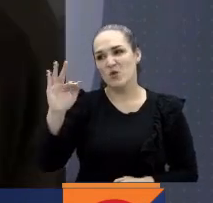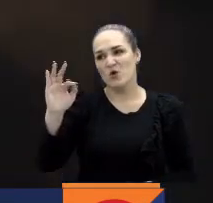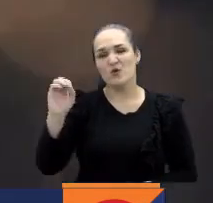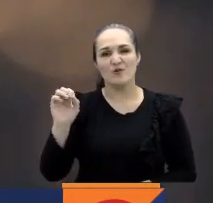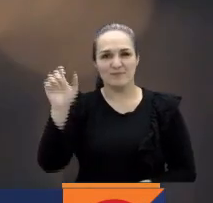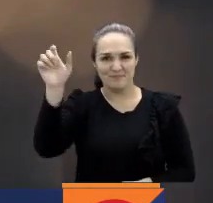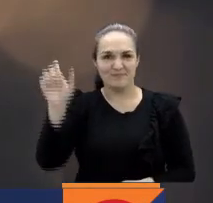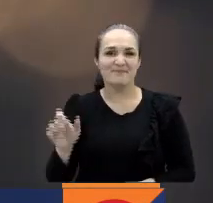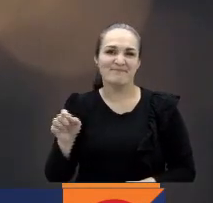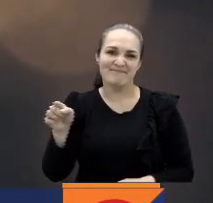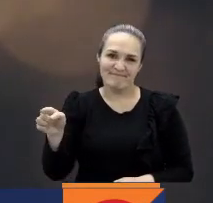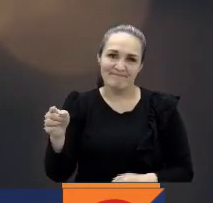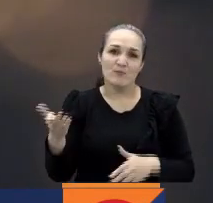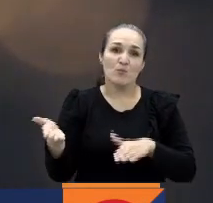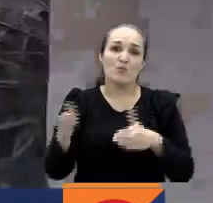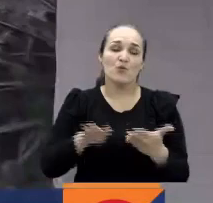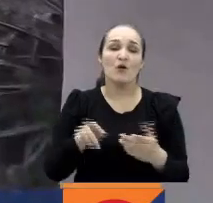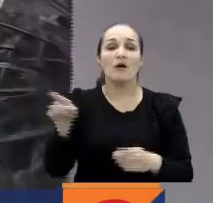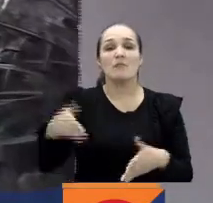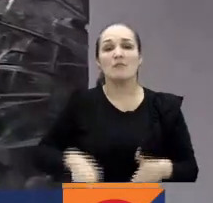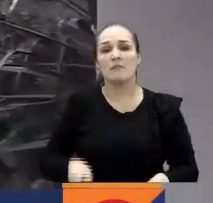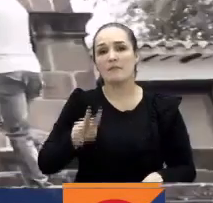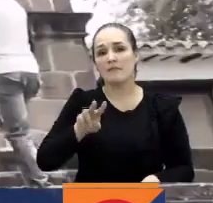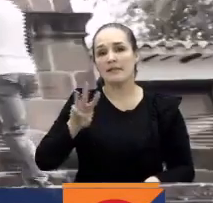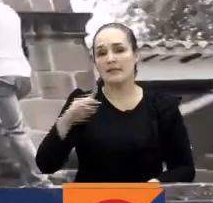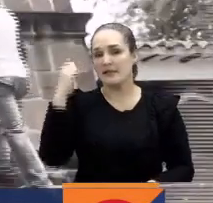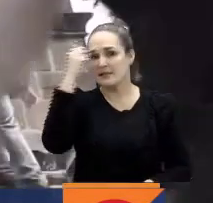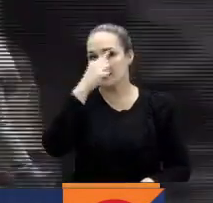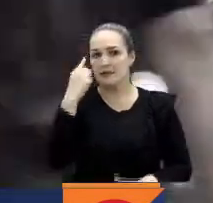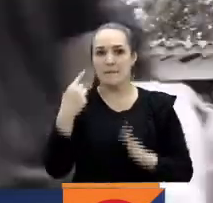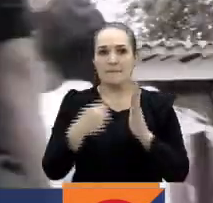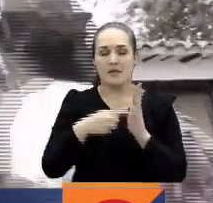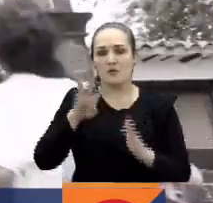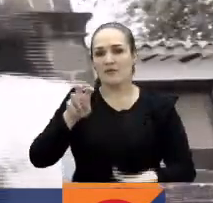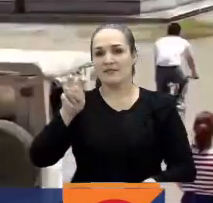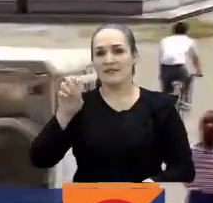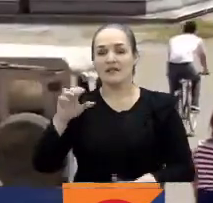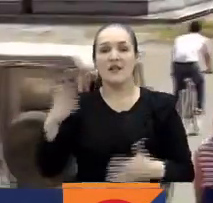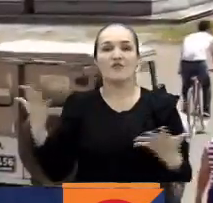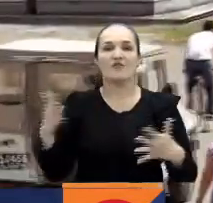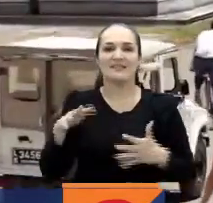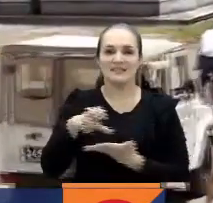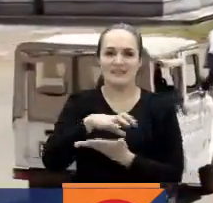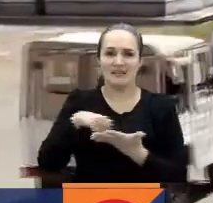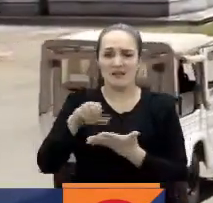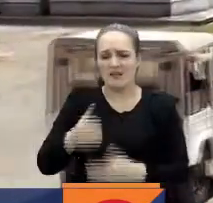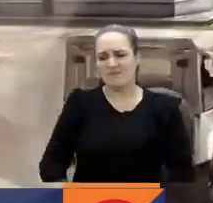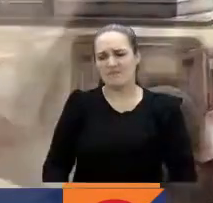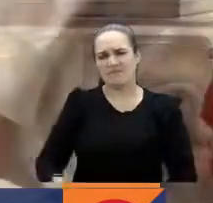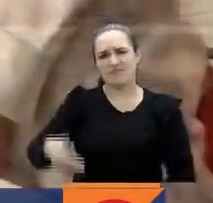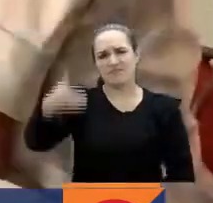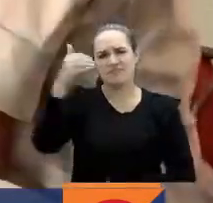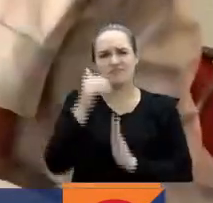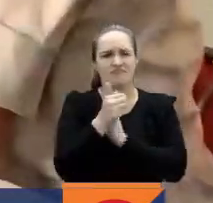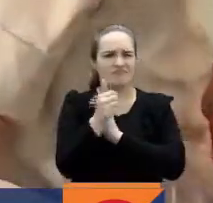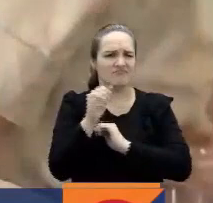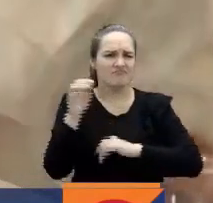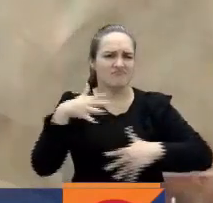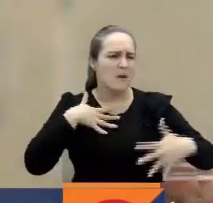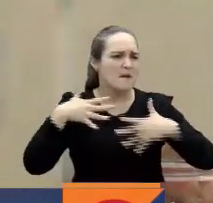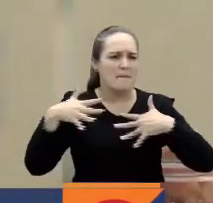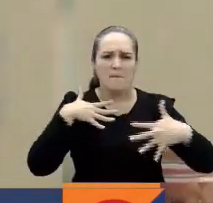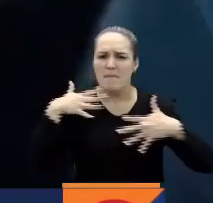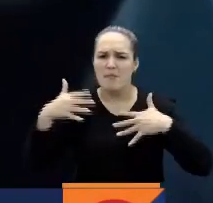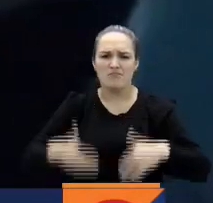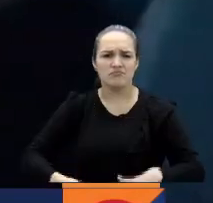Vega, nació un 23 de septiembre de 1970 en Vélez, Santander. Desde su infancia demostró su interés por interpretar